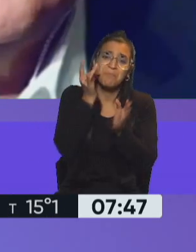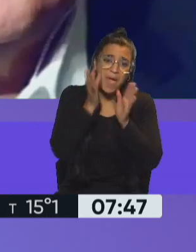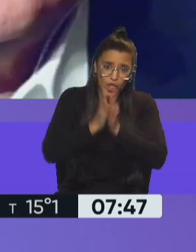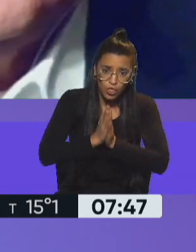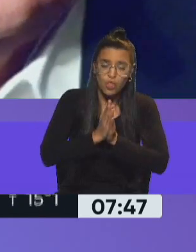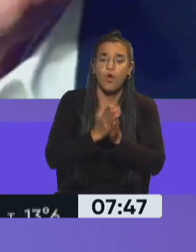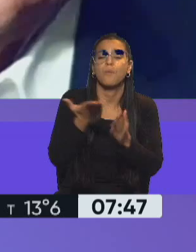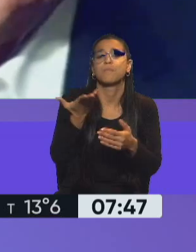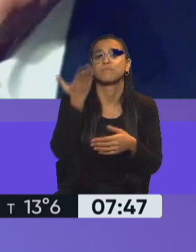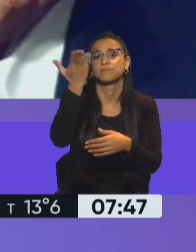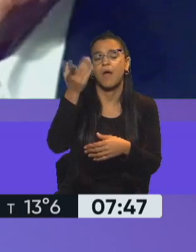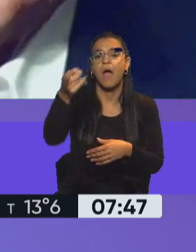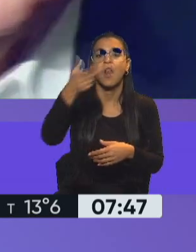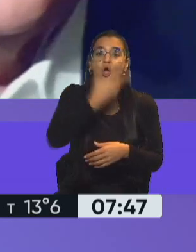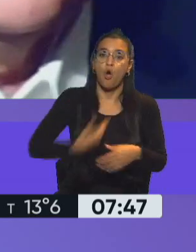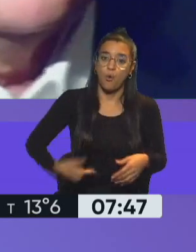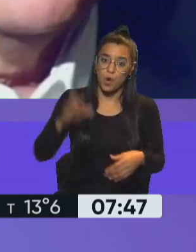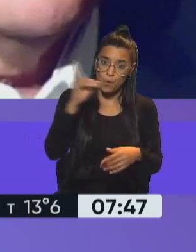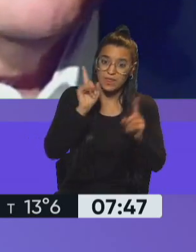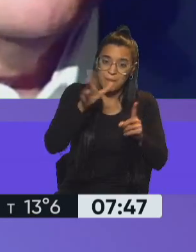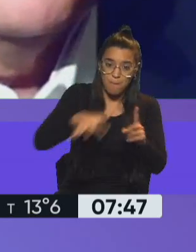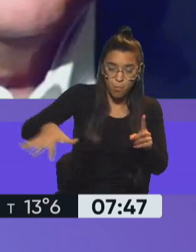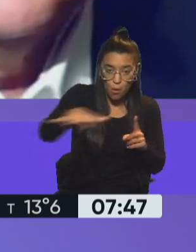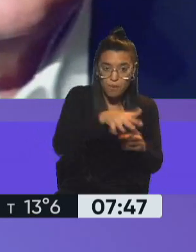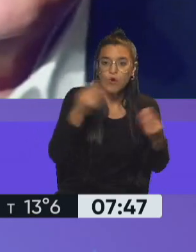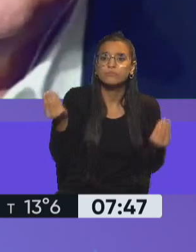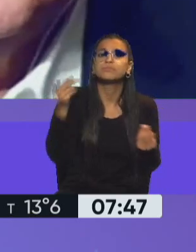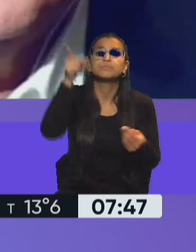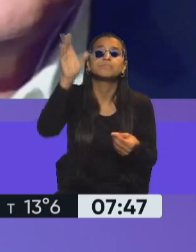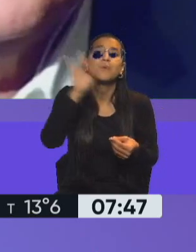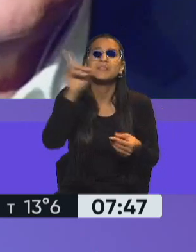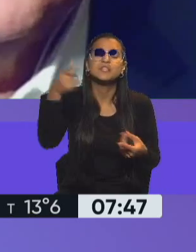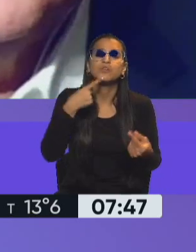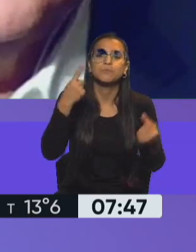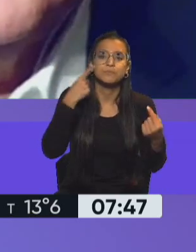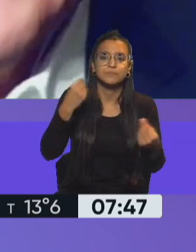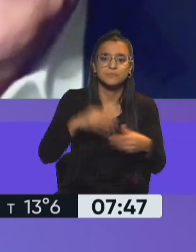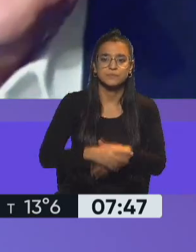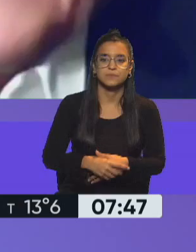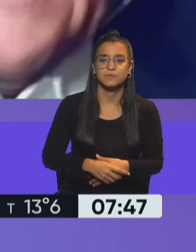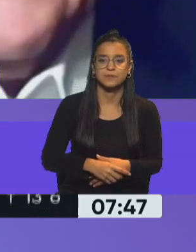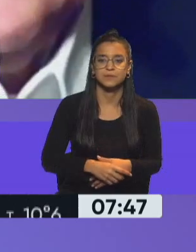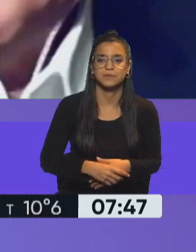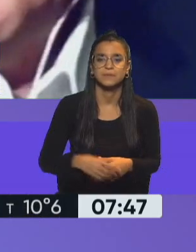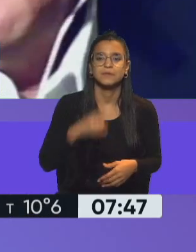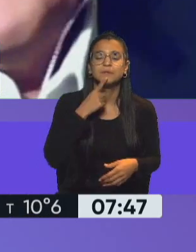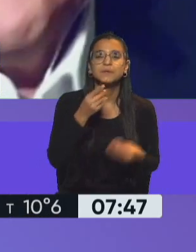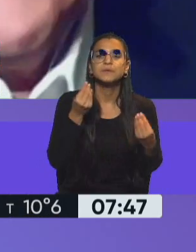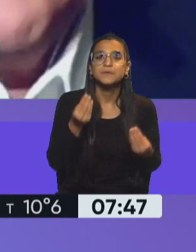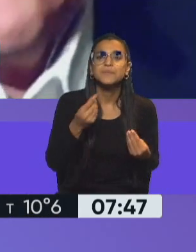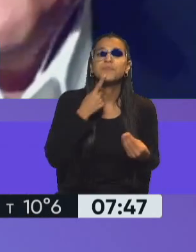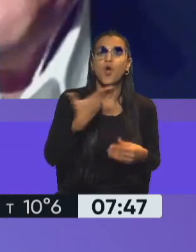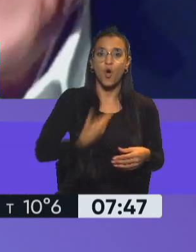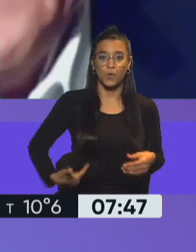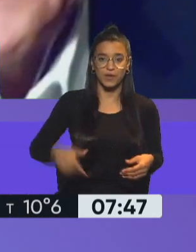el gobierno y el pueblo boliviano. ¿Cómo ha sido tomado esto por parte de las autoridades del país vecino? Sí, el gobierno